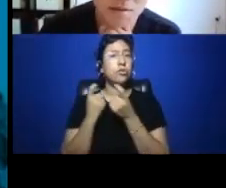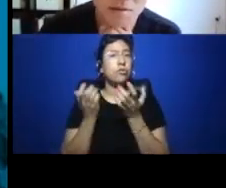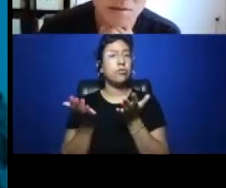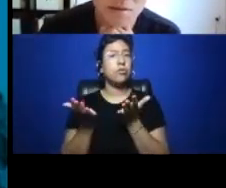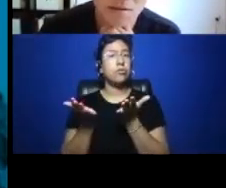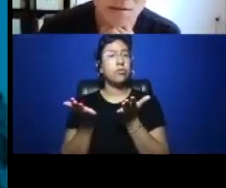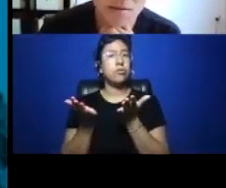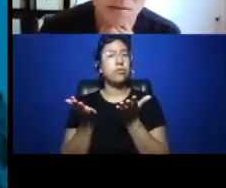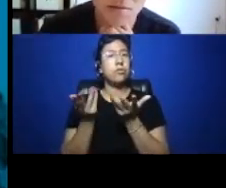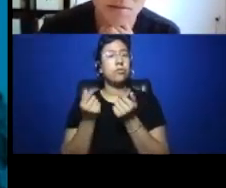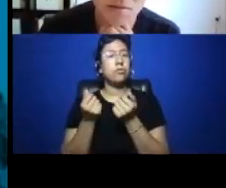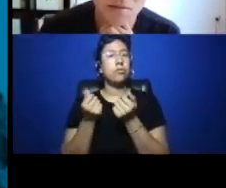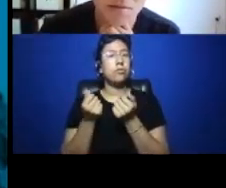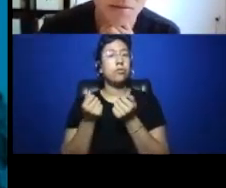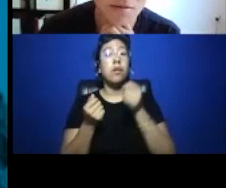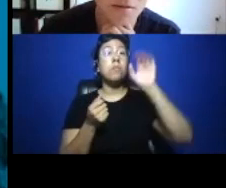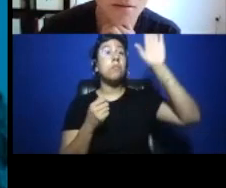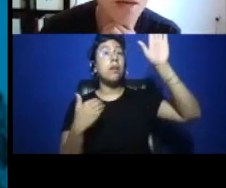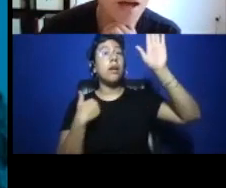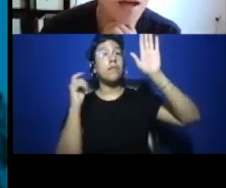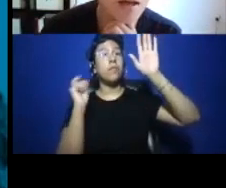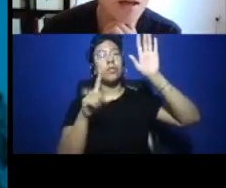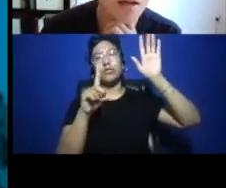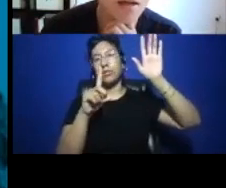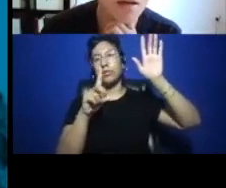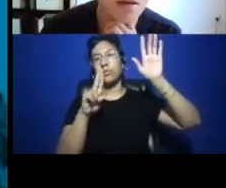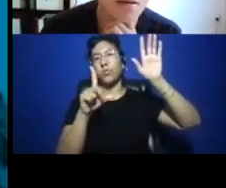pregunta? I have a question. Yo tengo una pregunta.